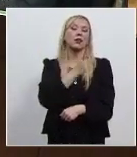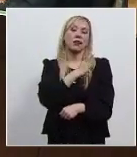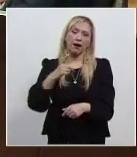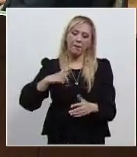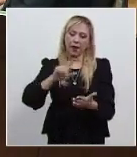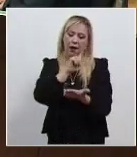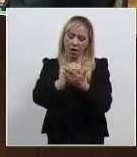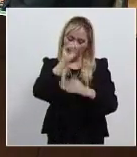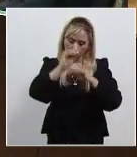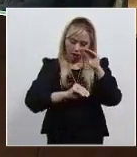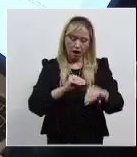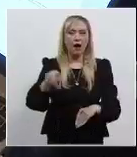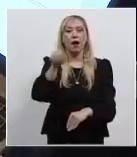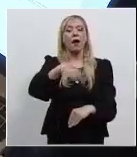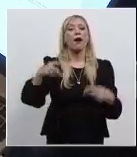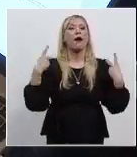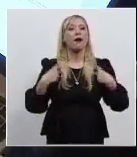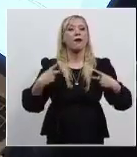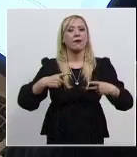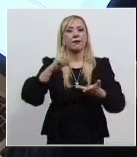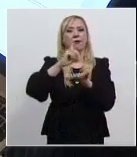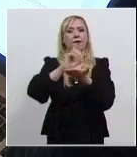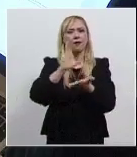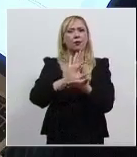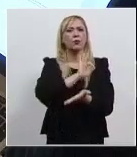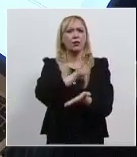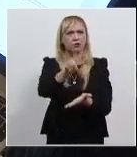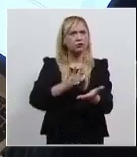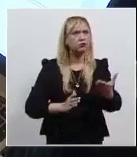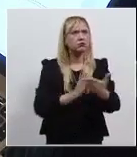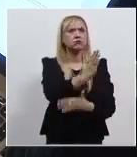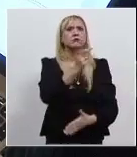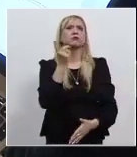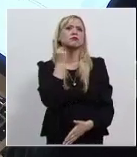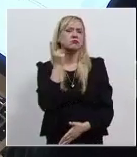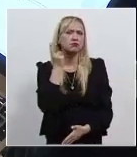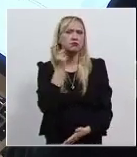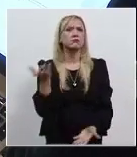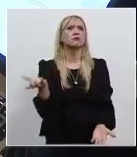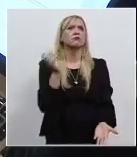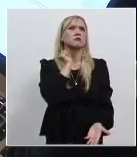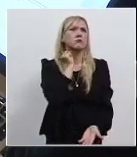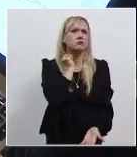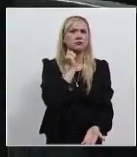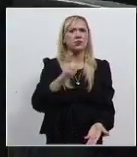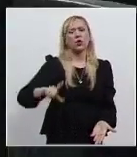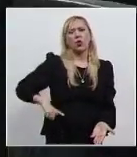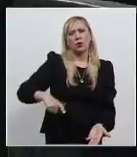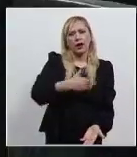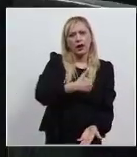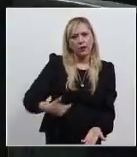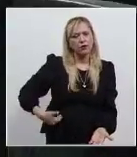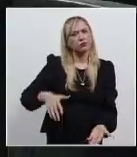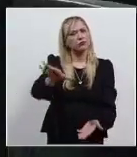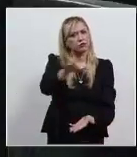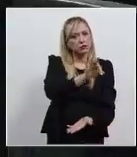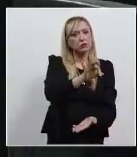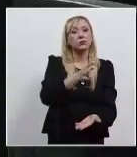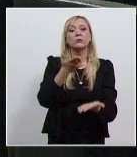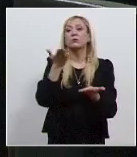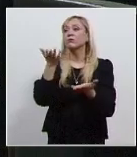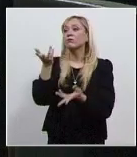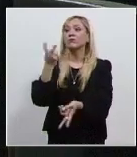las personas con discapacidad tengan acceso a cargos de elección popular. Ante la ausencia del magistrado presidente Reyes